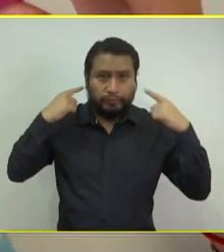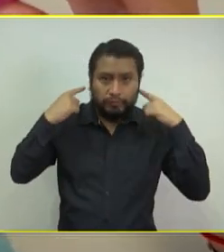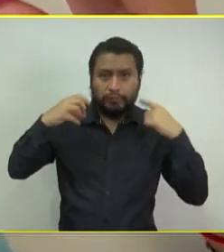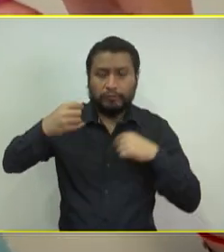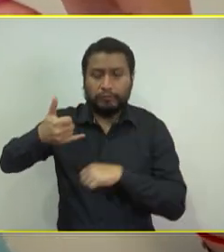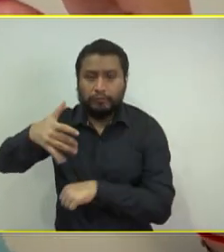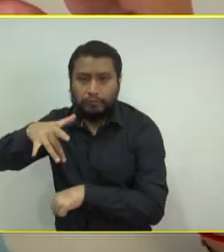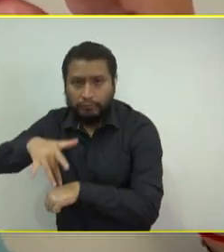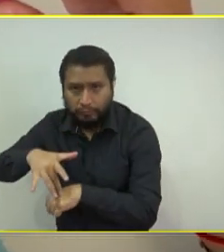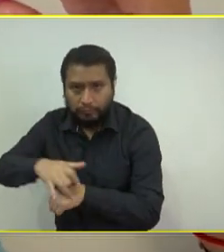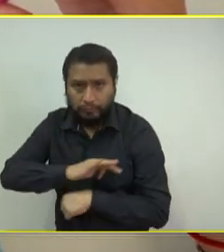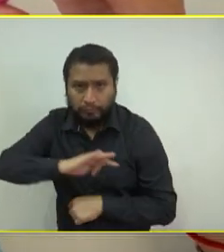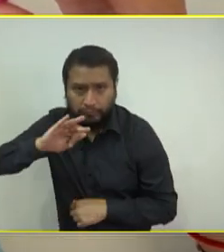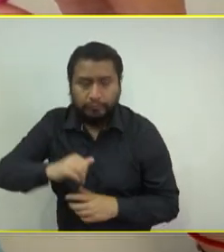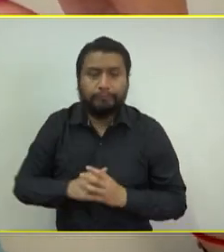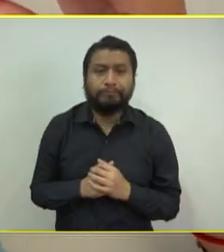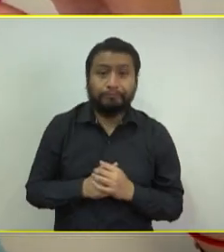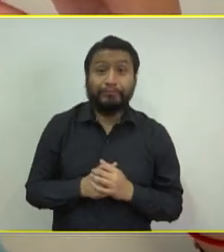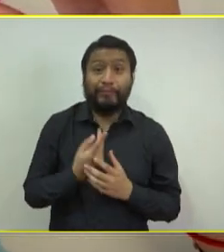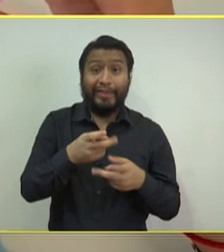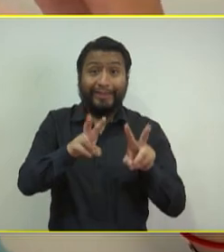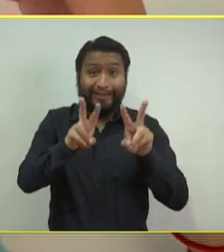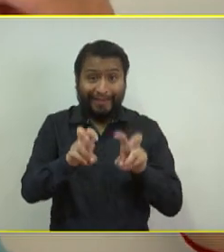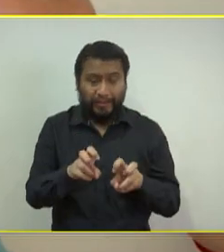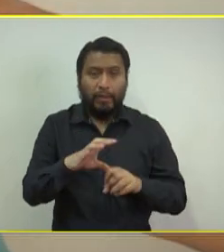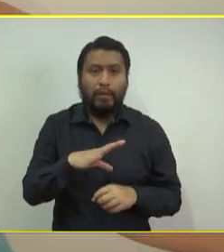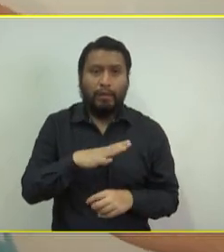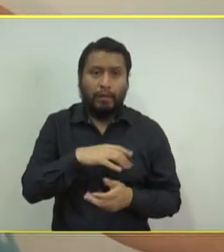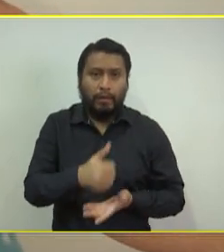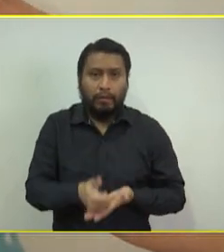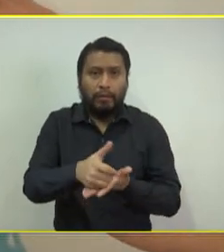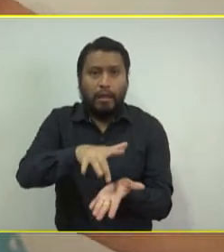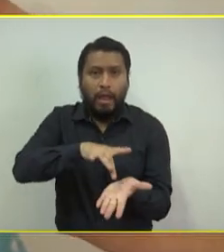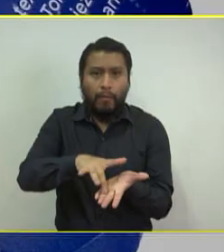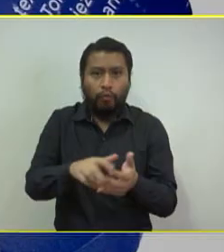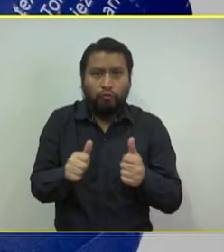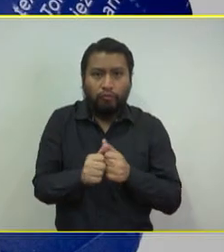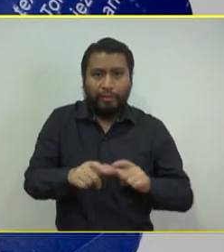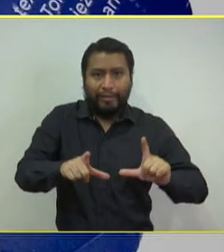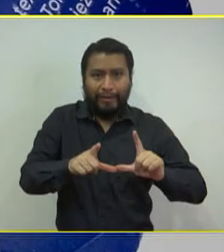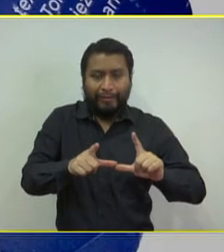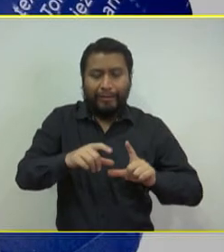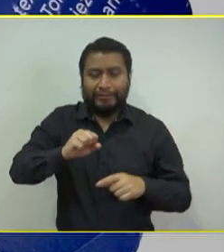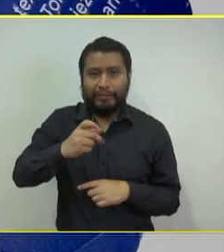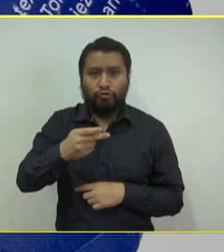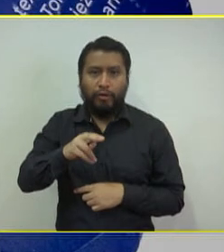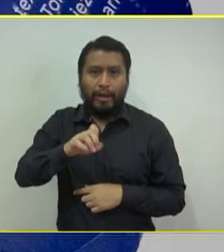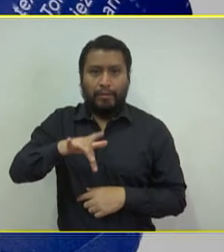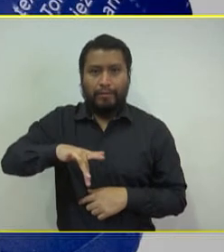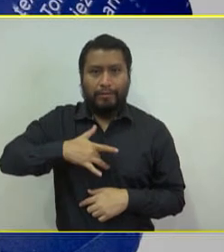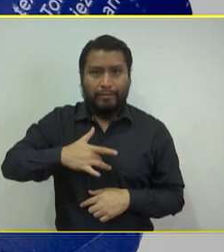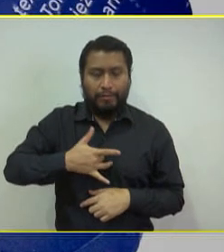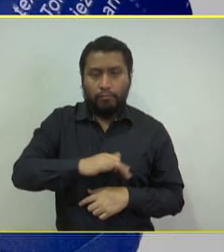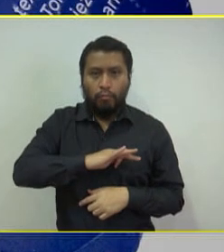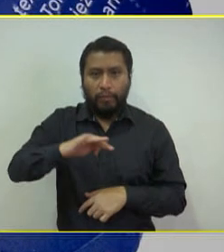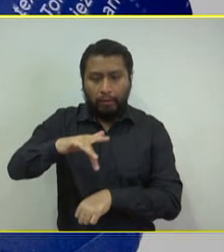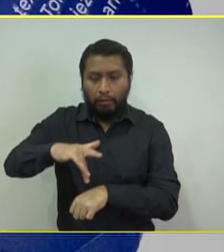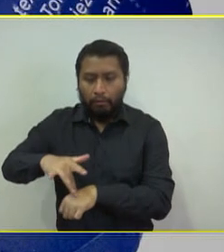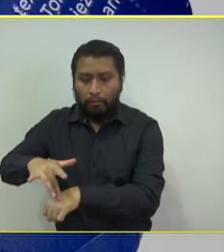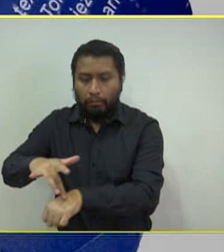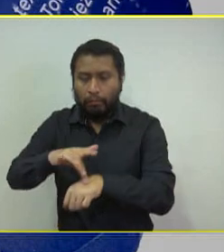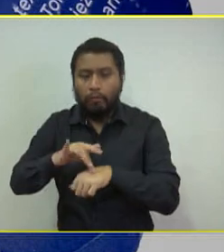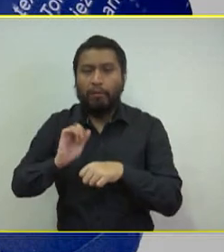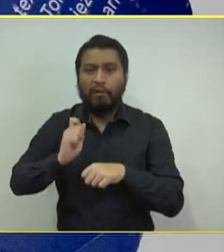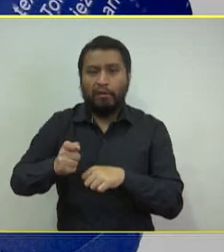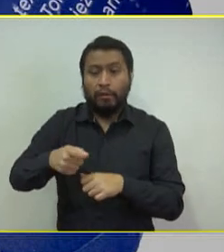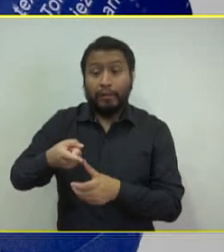tacto. Aunado a estos dos módulos, se cuenta con el apoyo de tarjetas sensoriales que le ayudan al niño a ubicar los microorganismos dentro